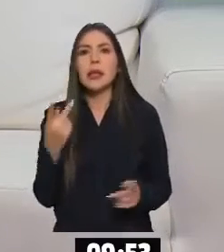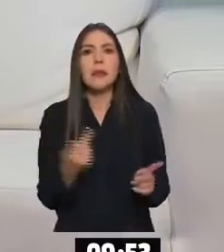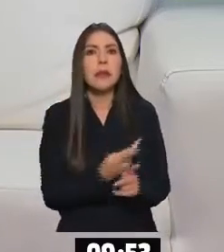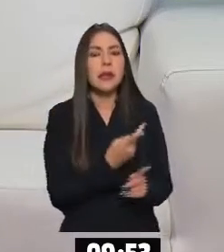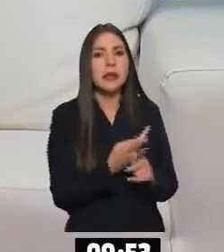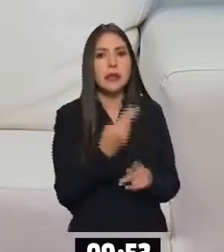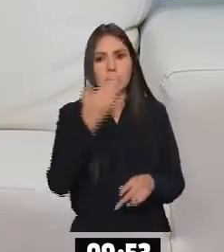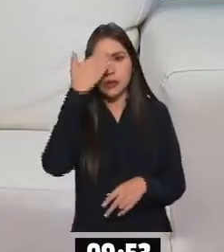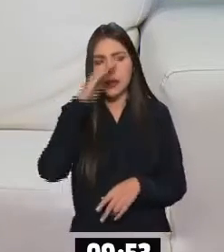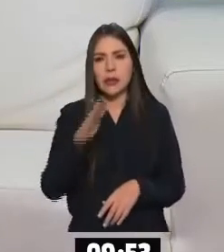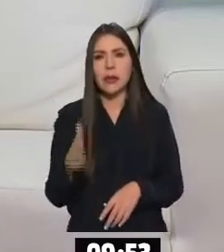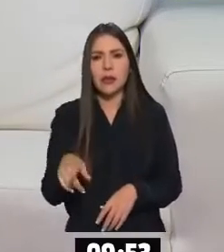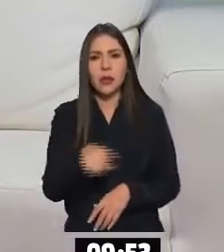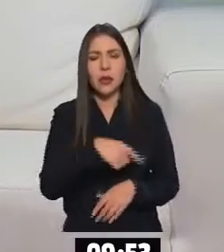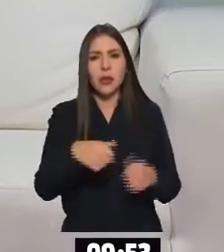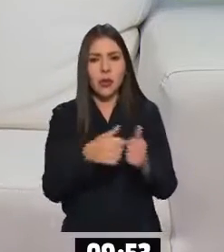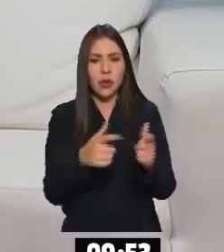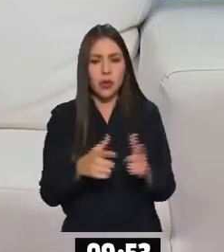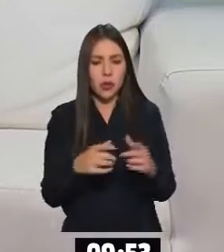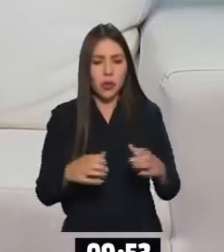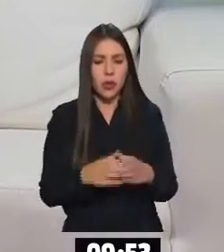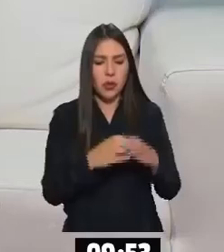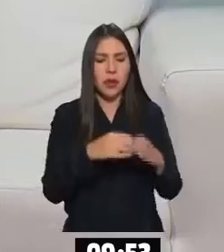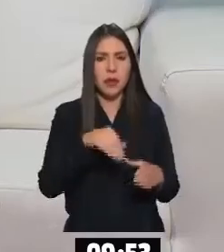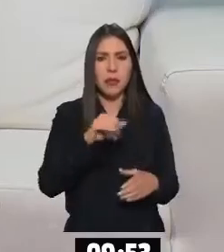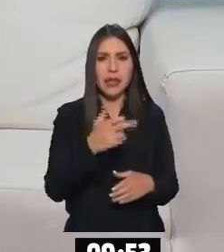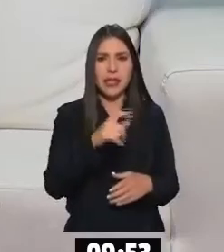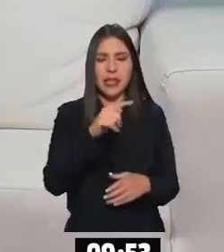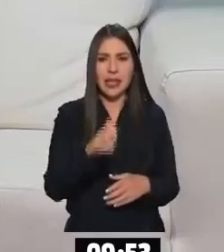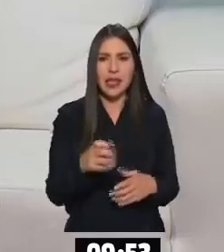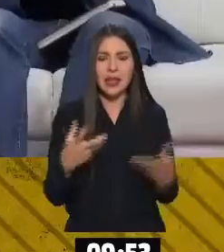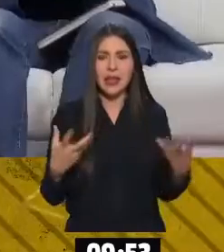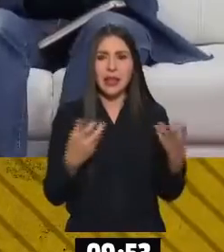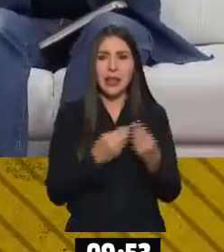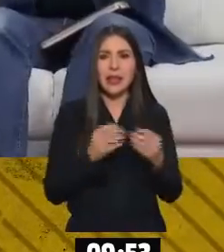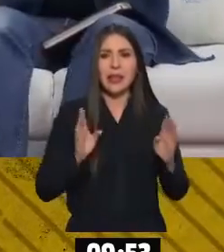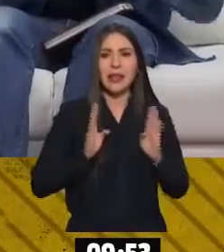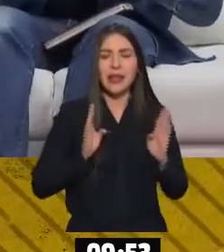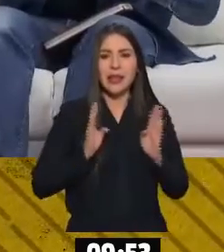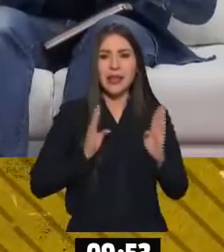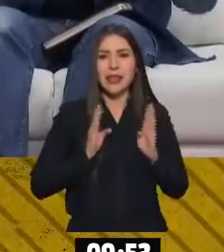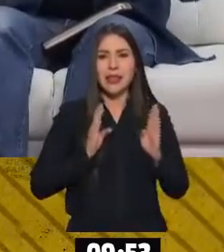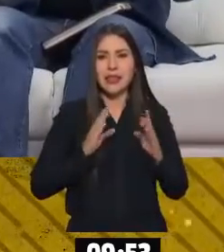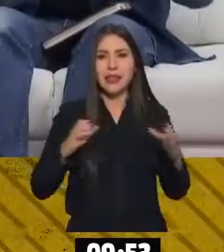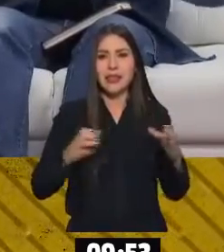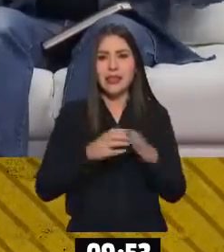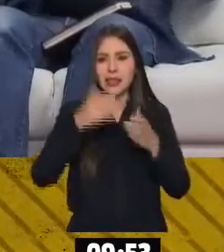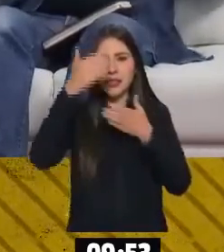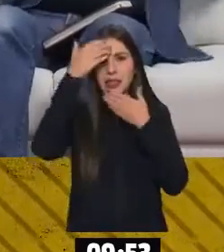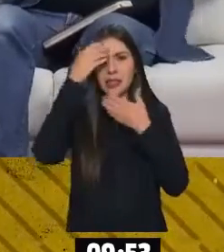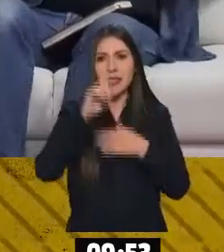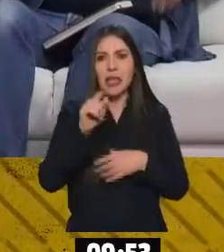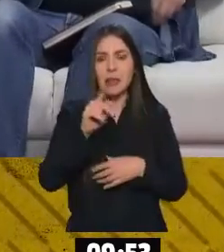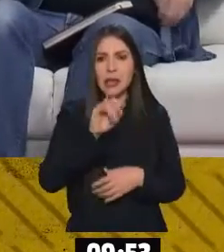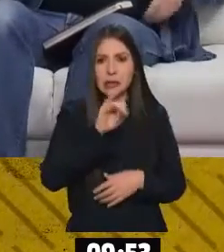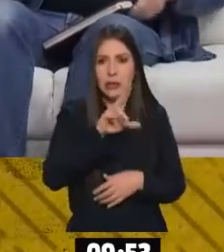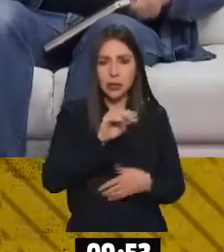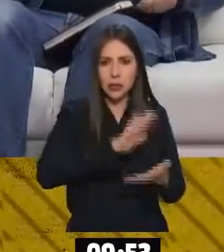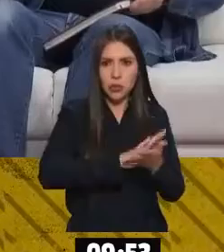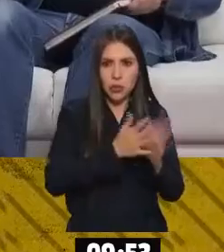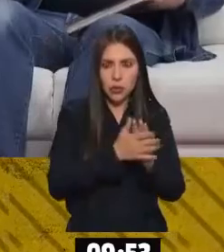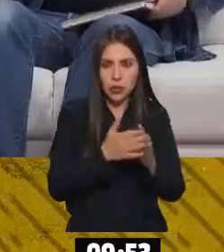¿cómo se vincula este grupo del Machete con el Ejército Zapatista de Exacto. Liberación Nacional o no existe. ¿O cómo sabemos si están vinculados o si